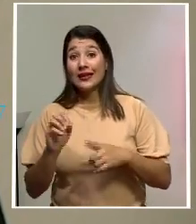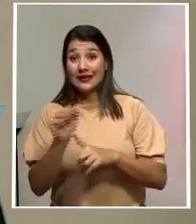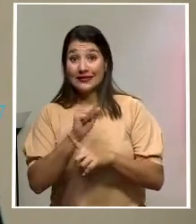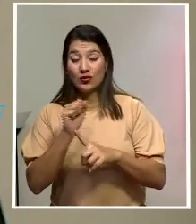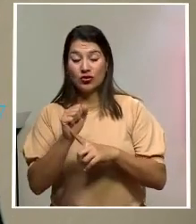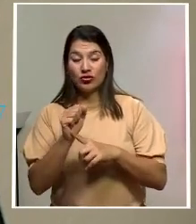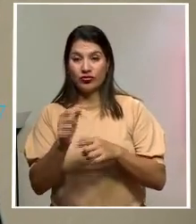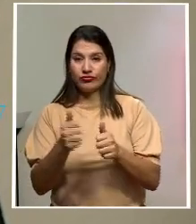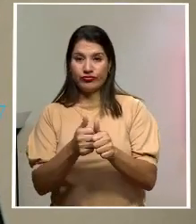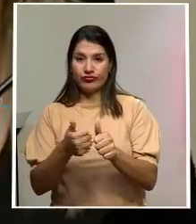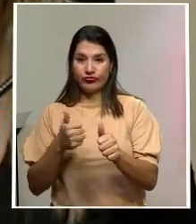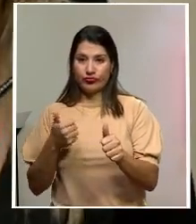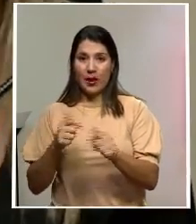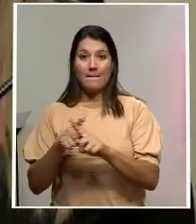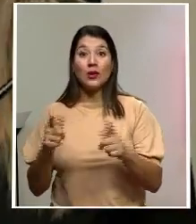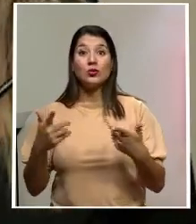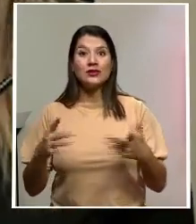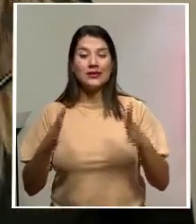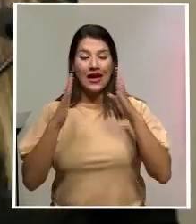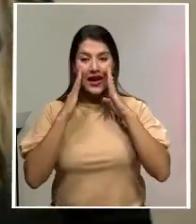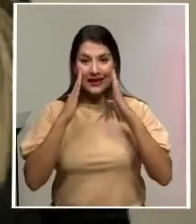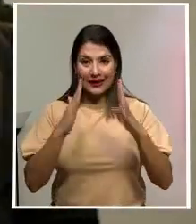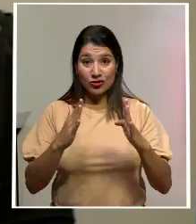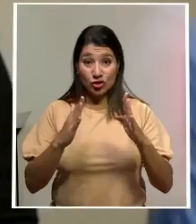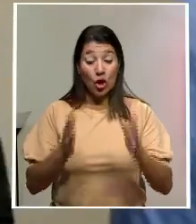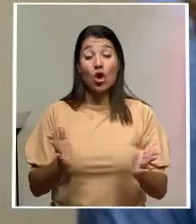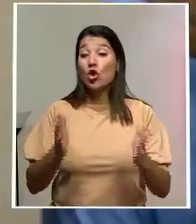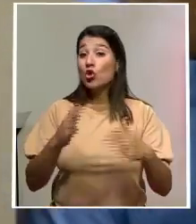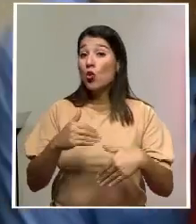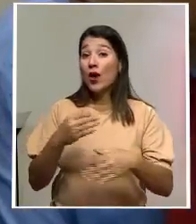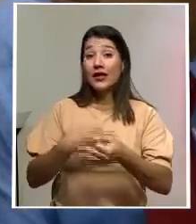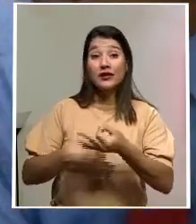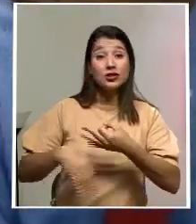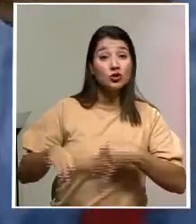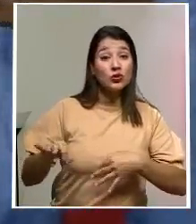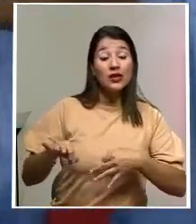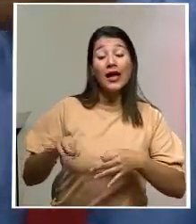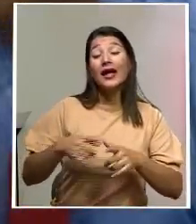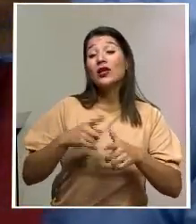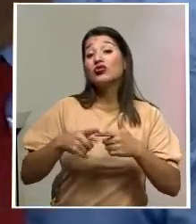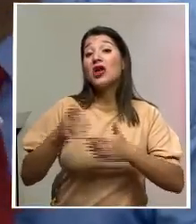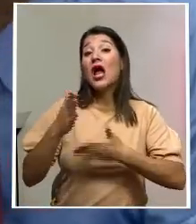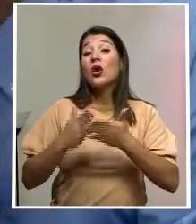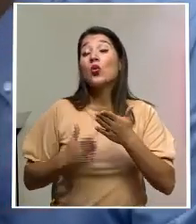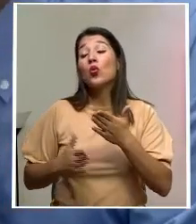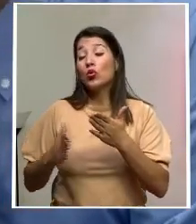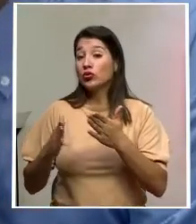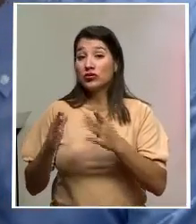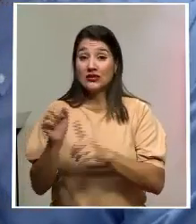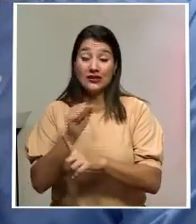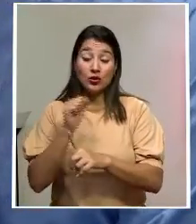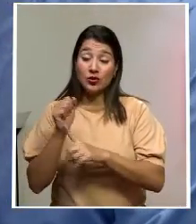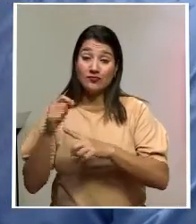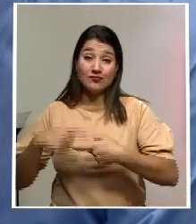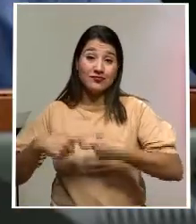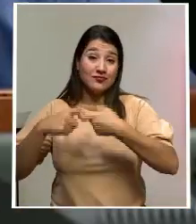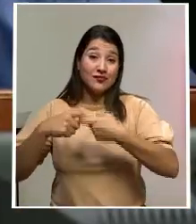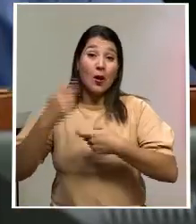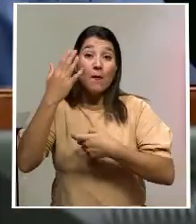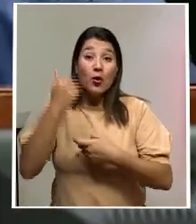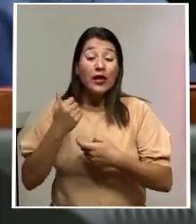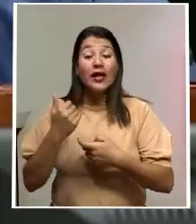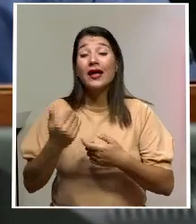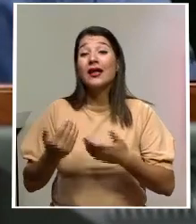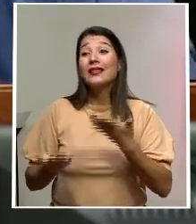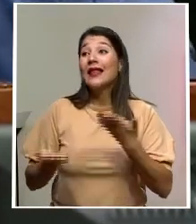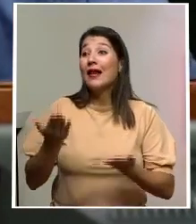la Sala. Sin embargo, al no haber suplentes, hay casos que se paralizan porque algún magistrado titular no puede participar del análisis. En